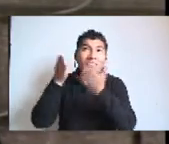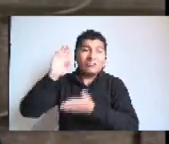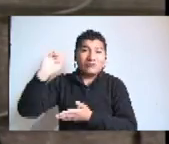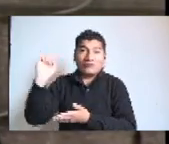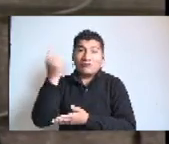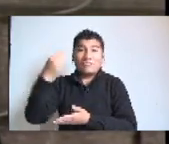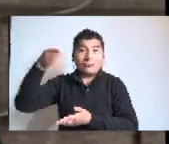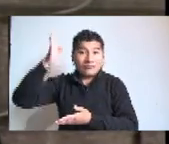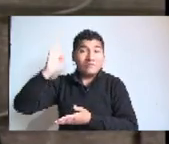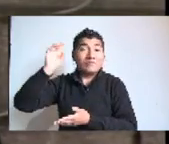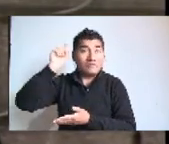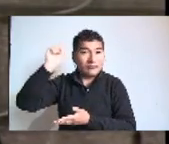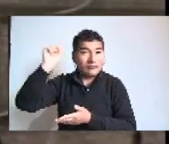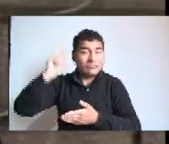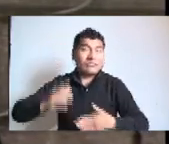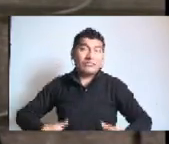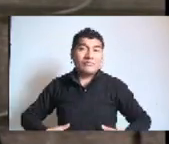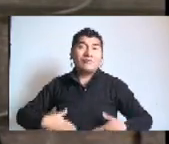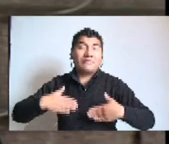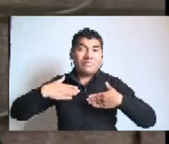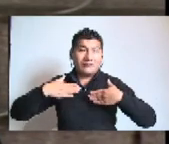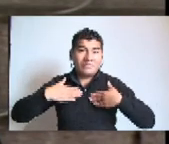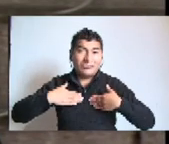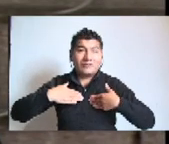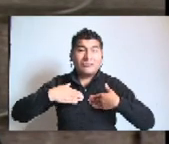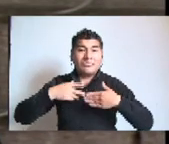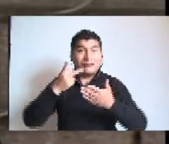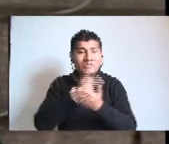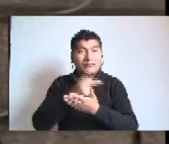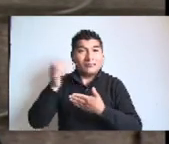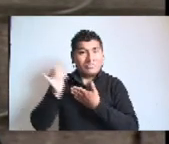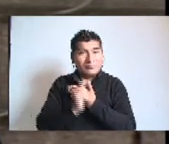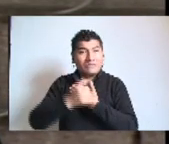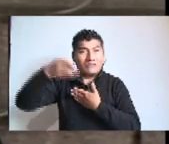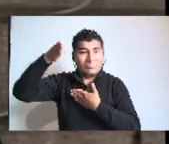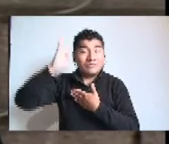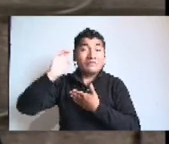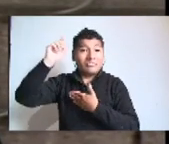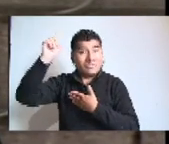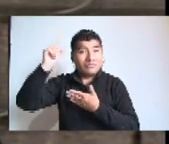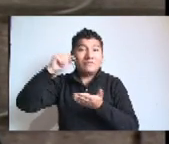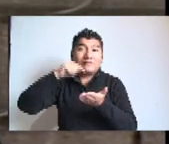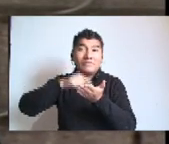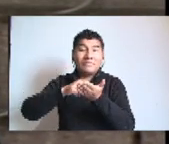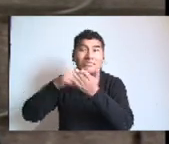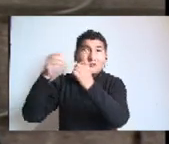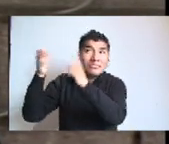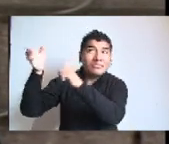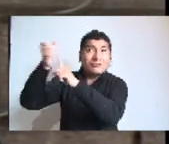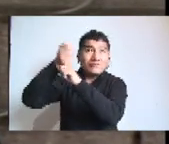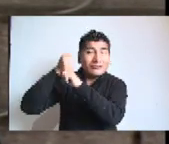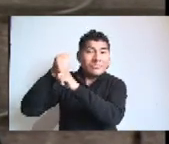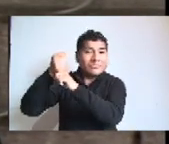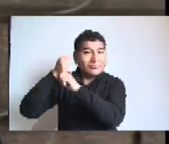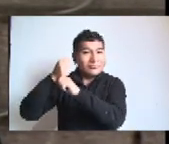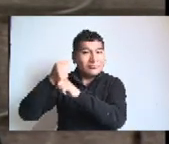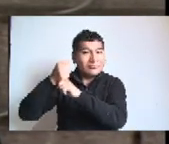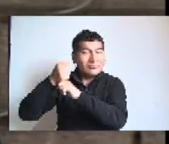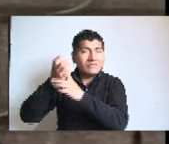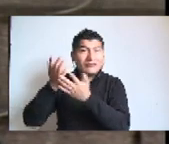a Dios y vivamos según el proyecto de Dios y así alcanzar, como dice San